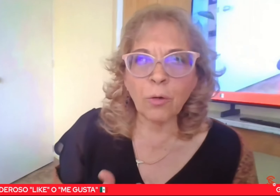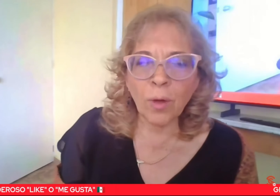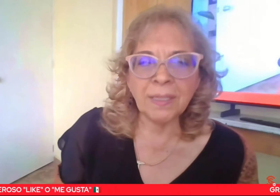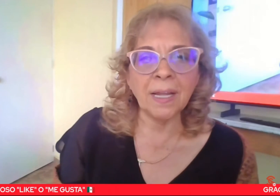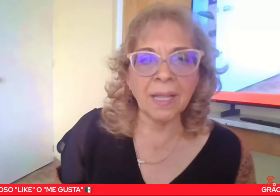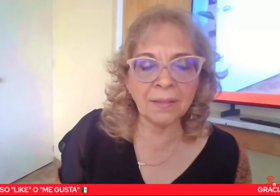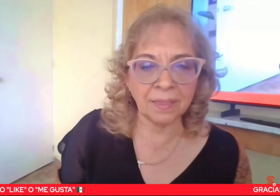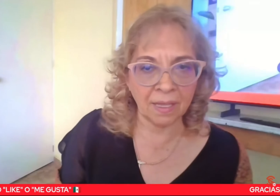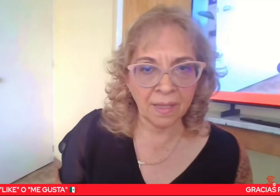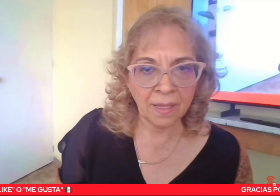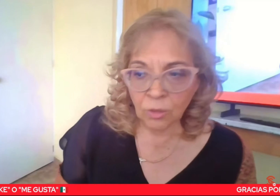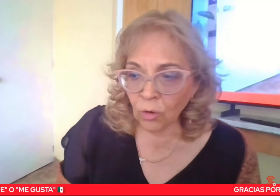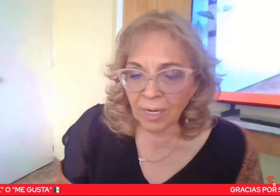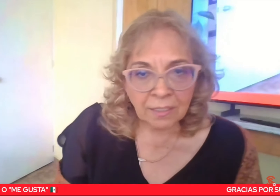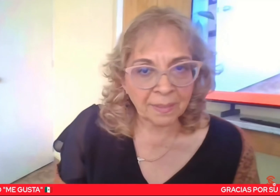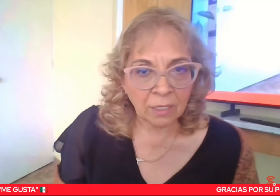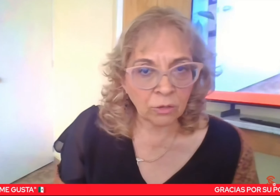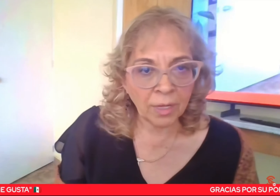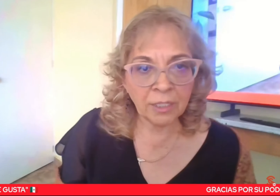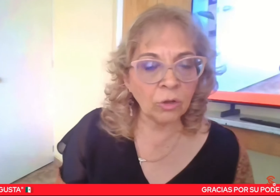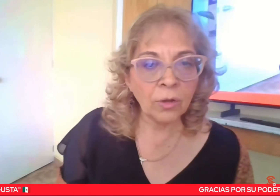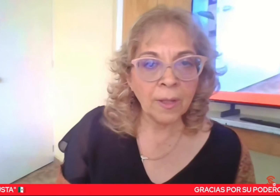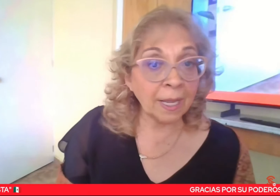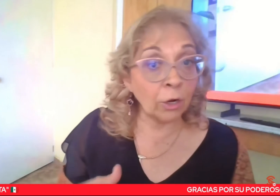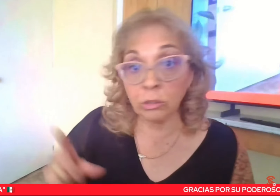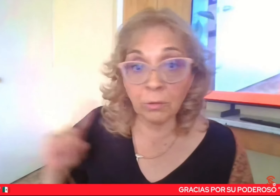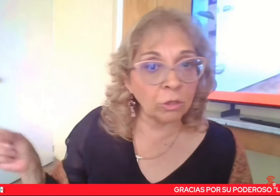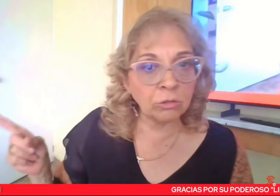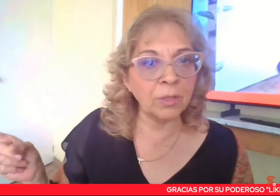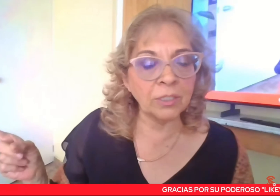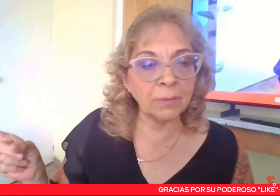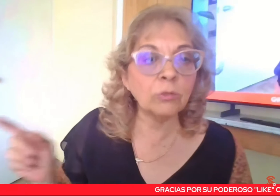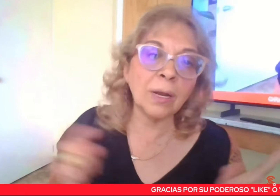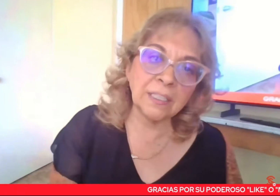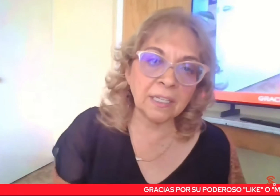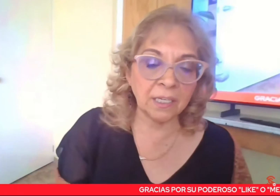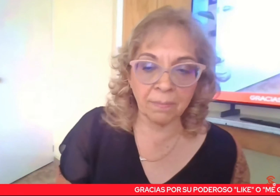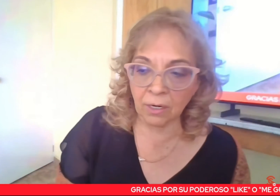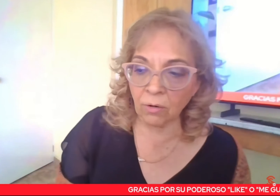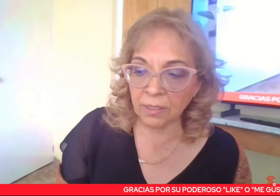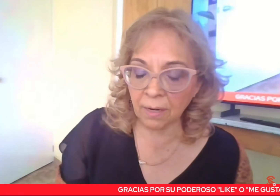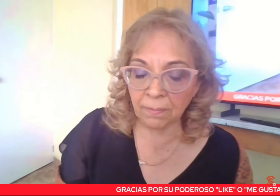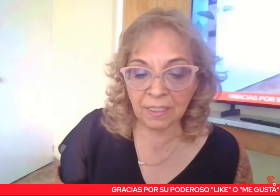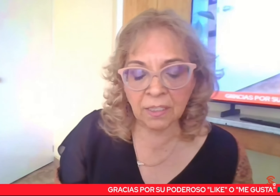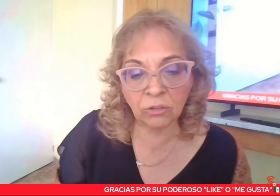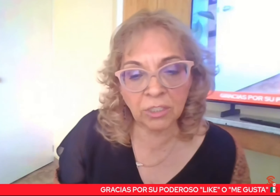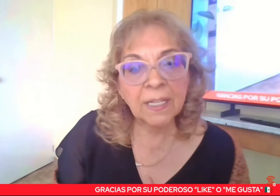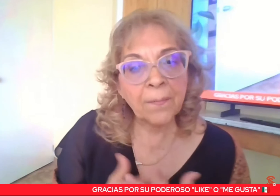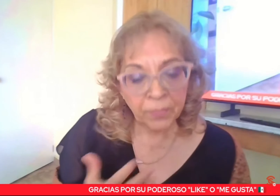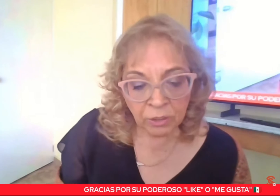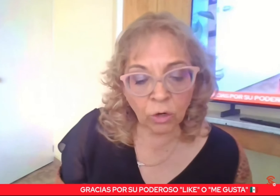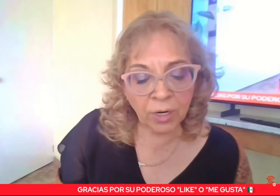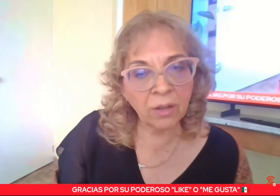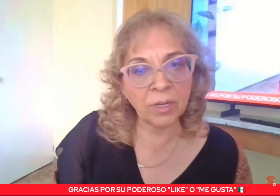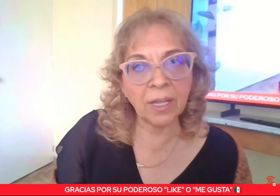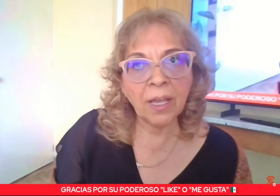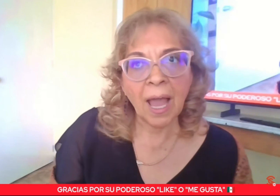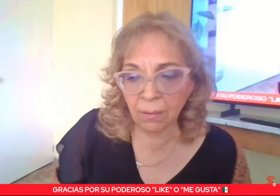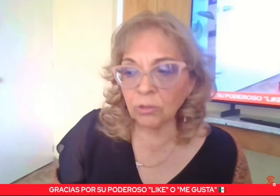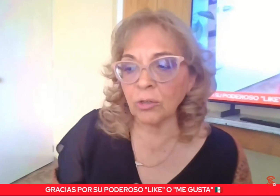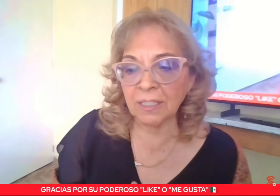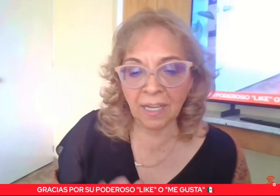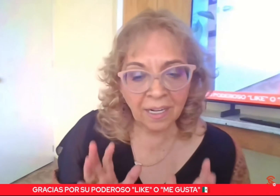¿a cuánta gente no le está pasando esto? Que no somos consumidores habituales y que sin embargo entran, Vicente. Entonces, yo creo que